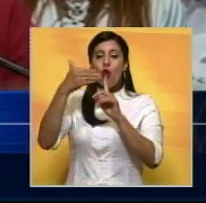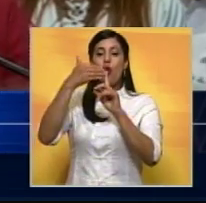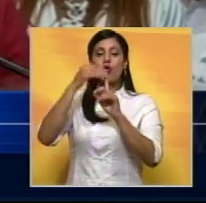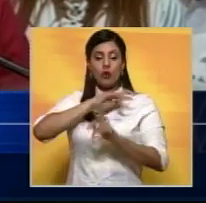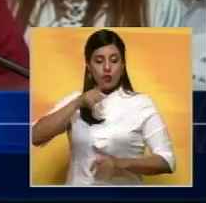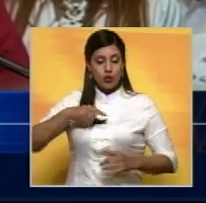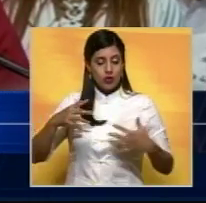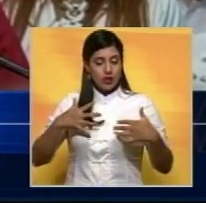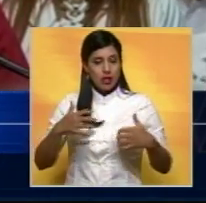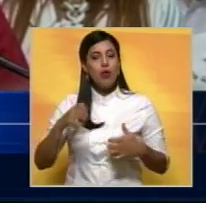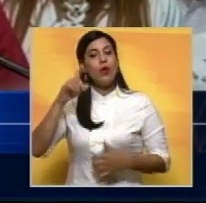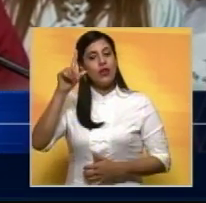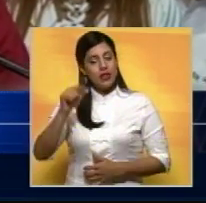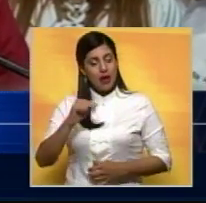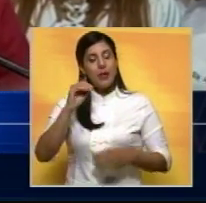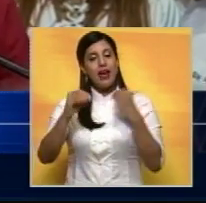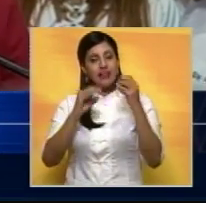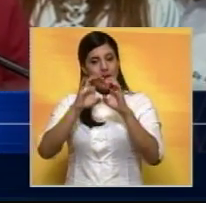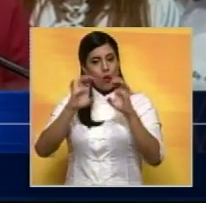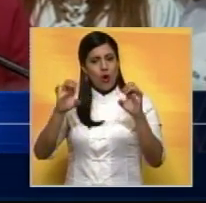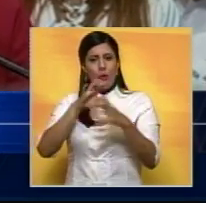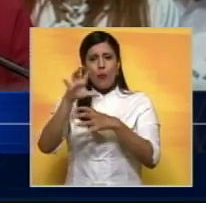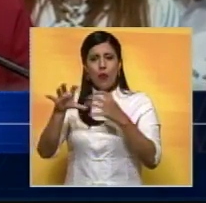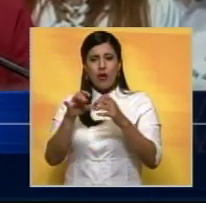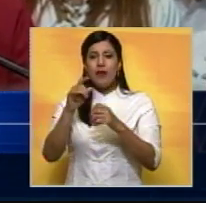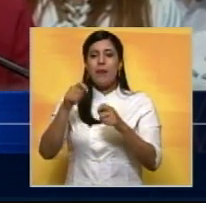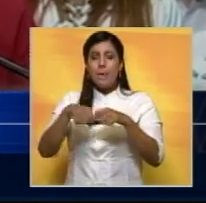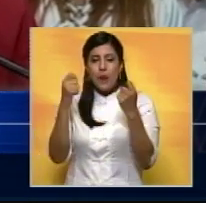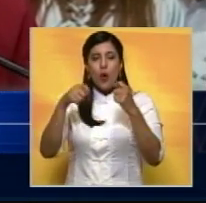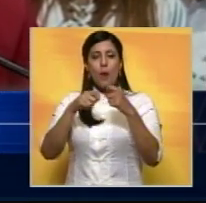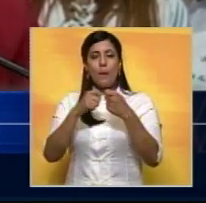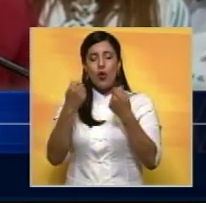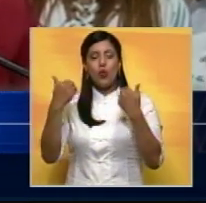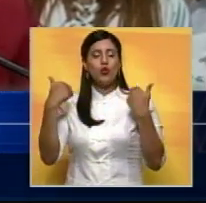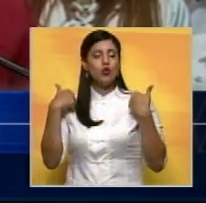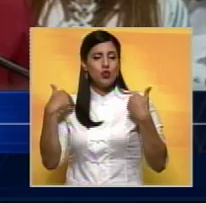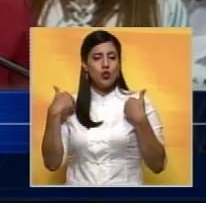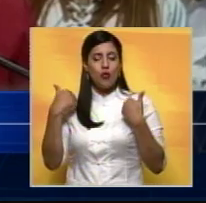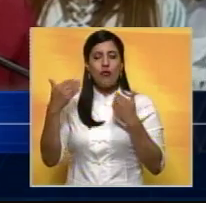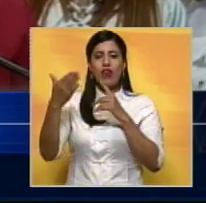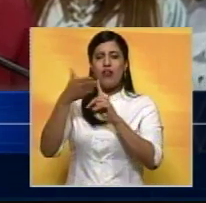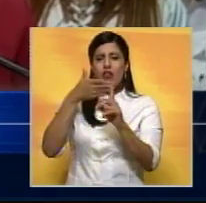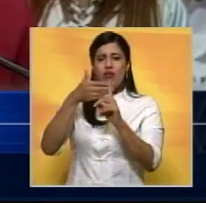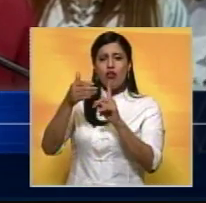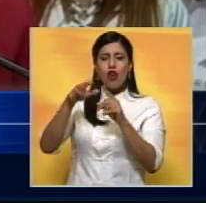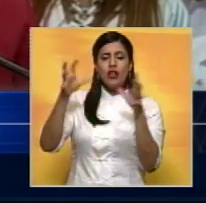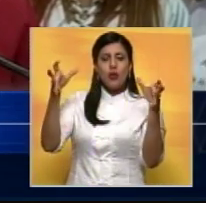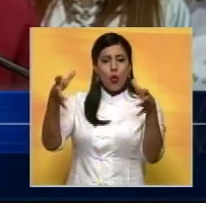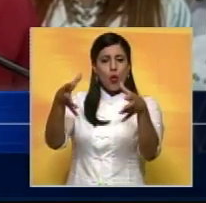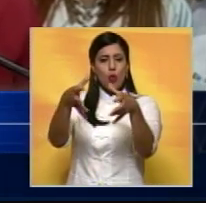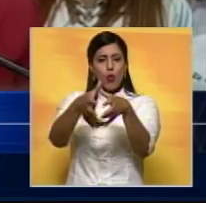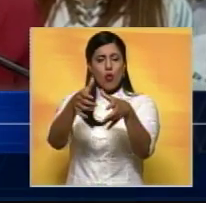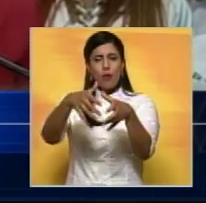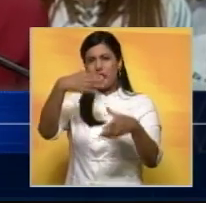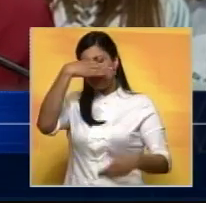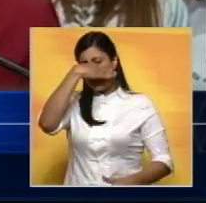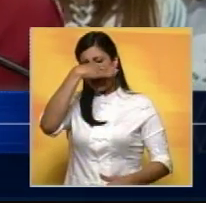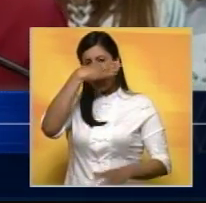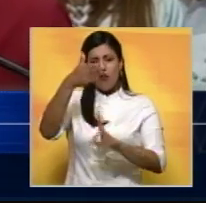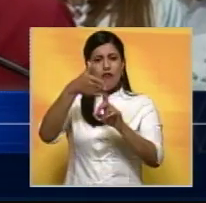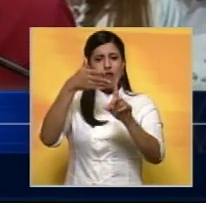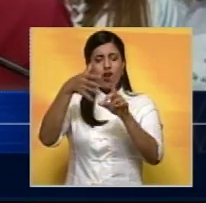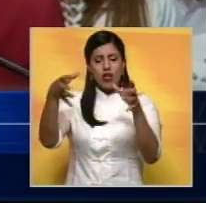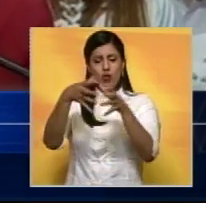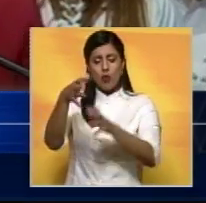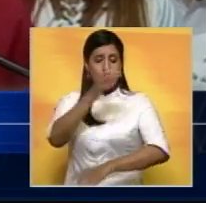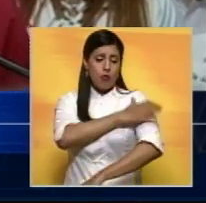de salud y también instalaciones educativas que han sido víctimas de las agresiones de los grupos terroristas violentos